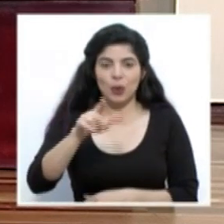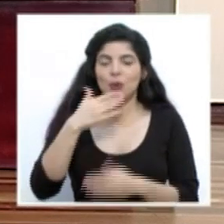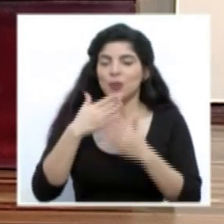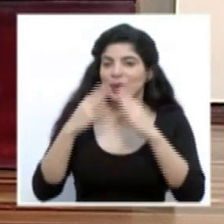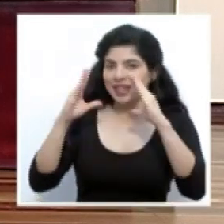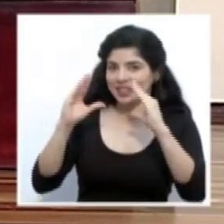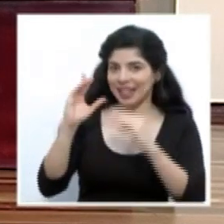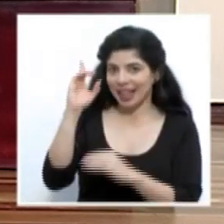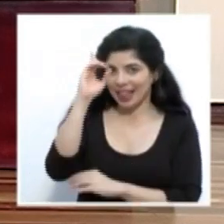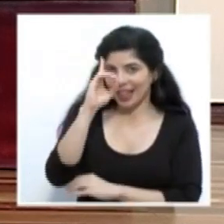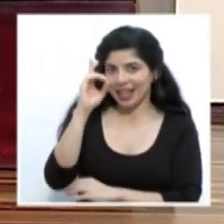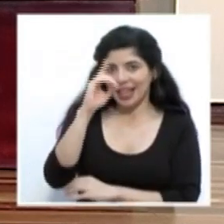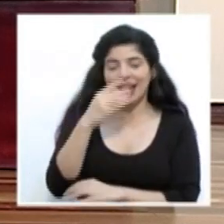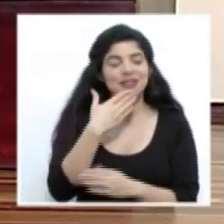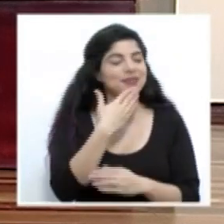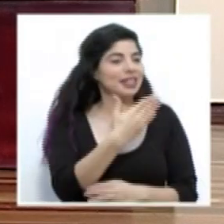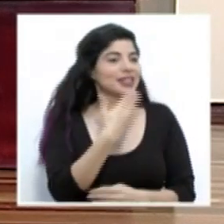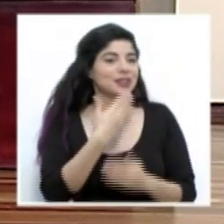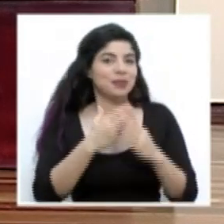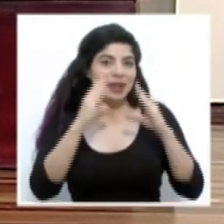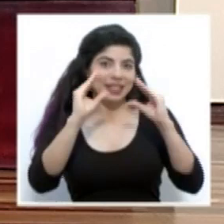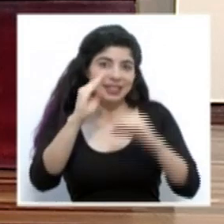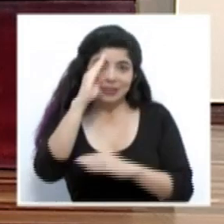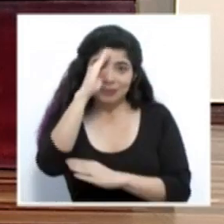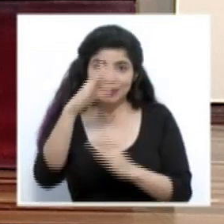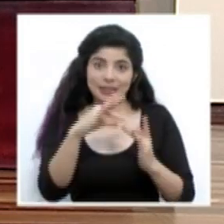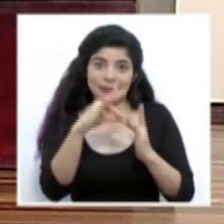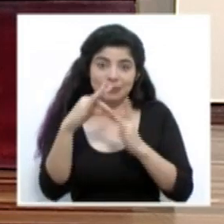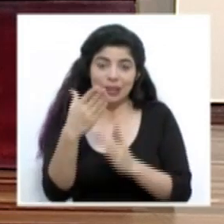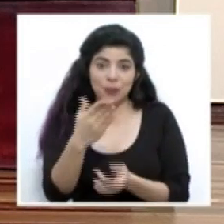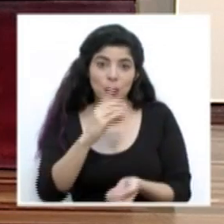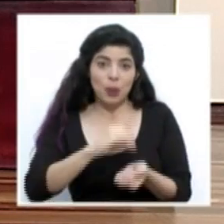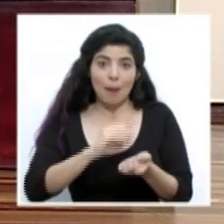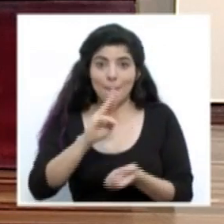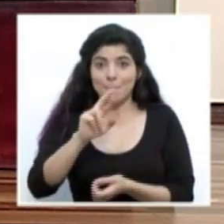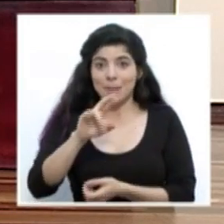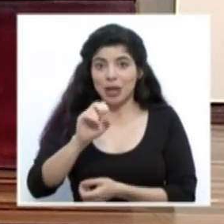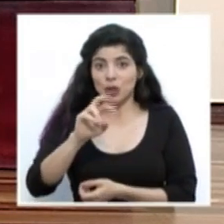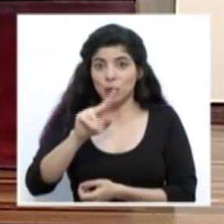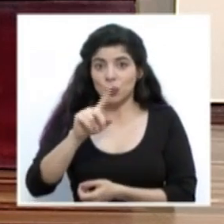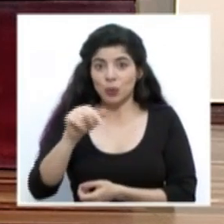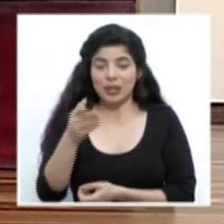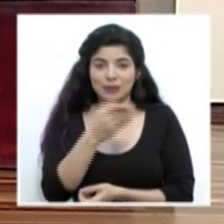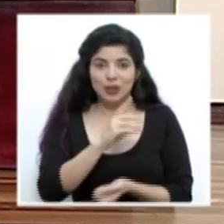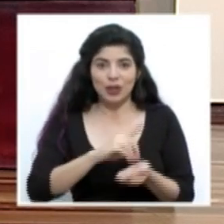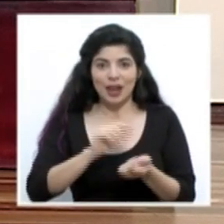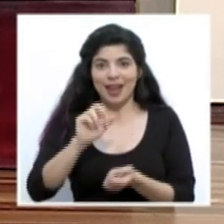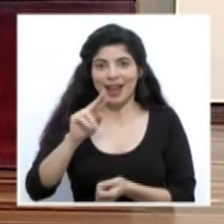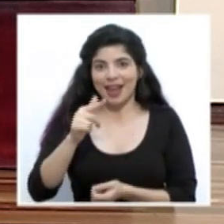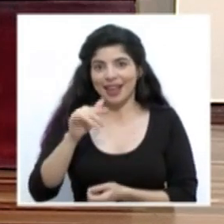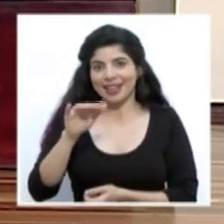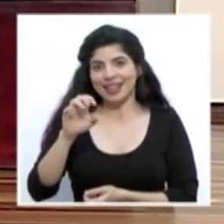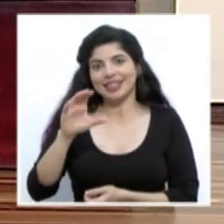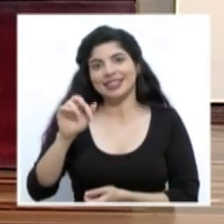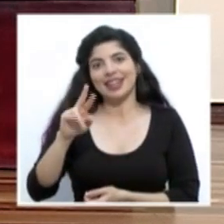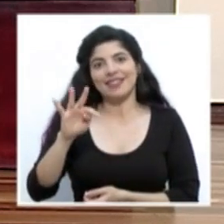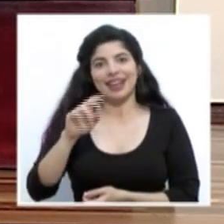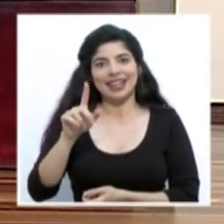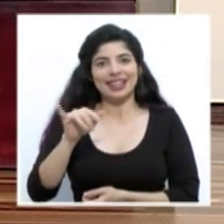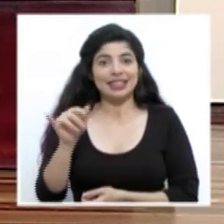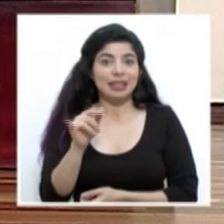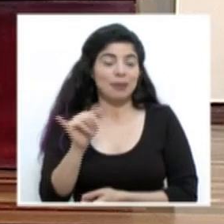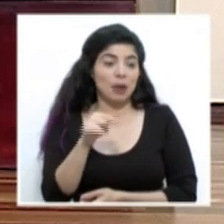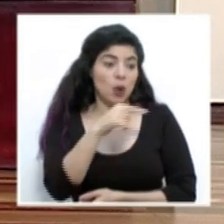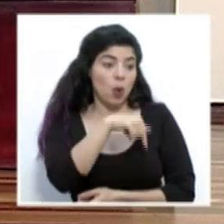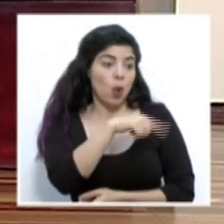Buenas tardes, don Daniel. Gracias, buenas tardes. Un saludo especial para el doctor Mario Ruiz, gerente médico, para la doctora Angie Cervantes, que también nos